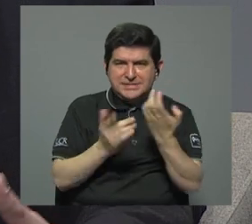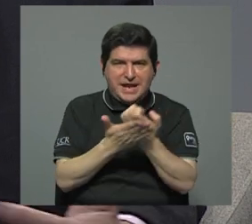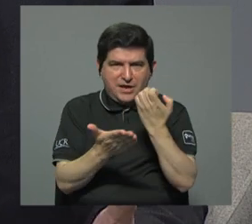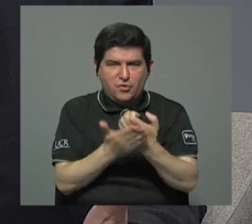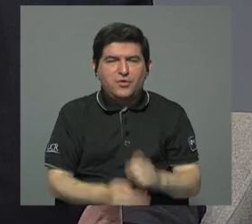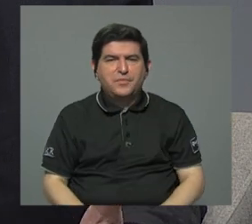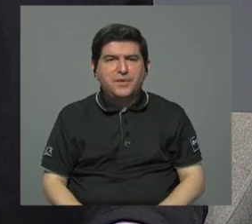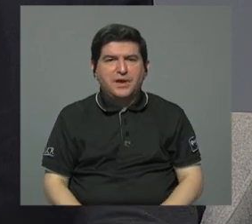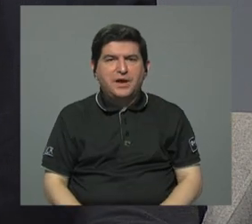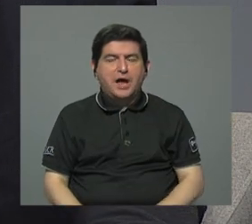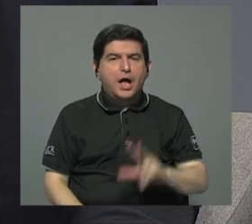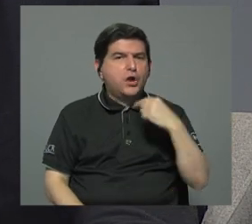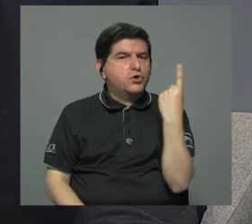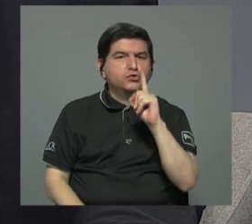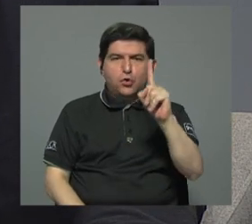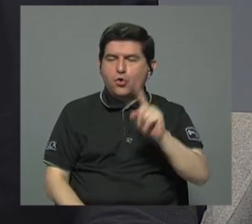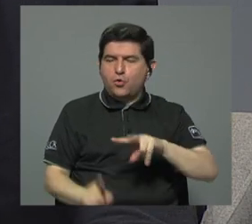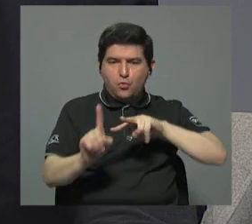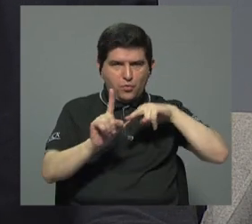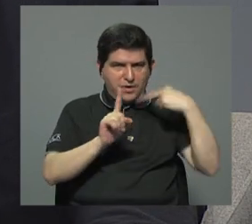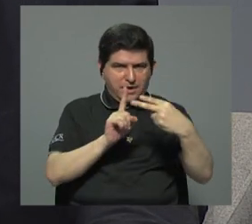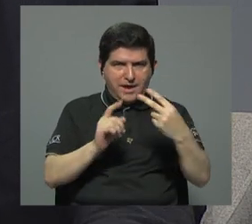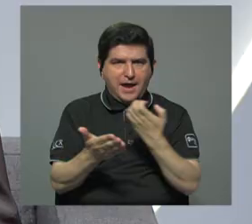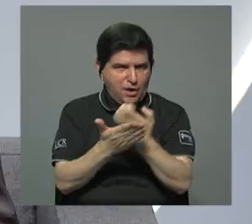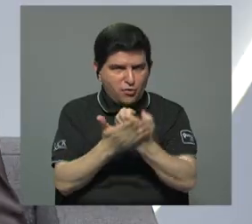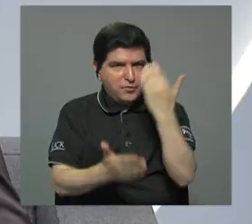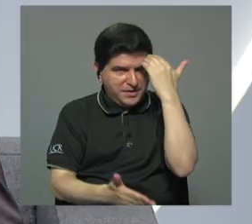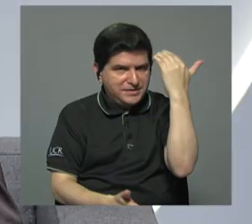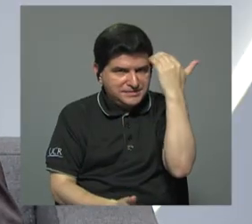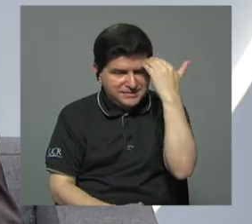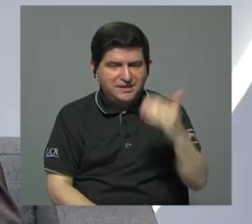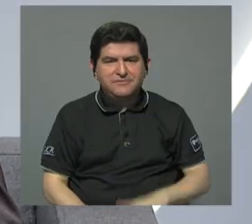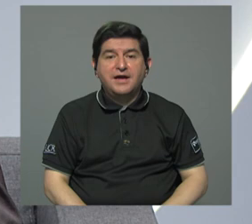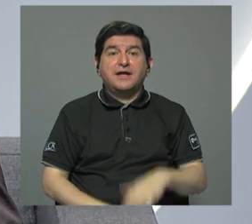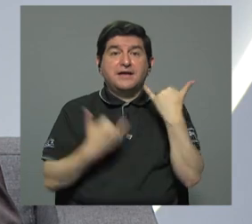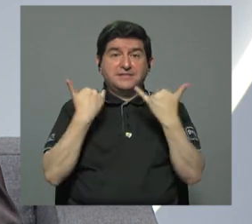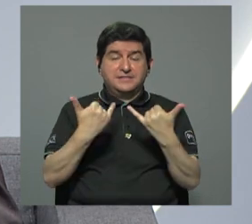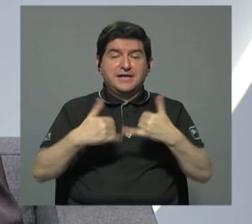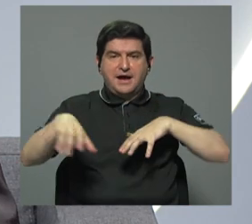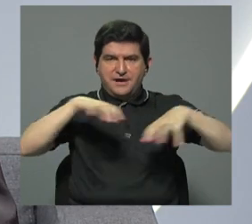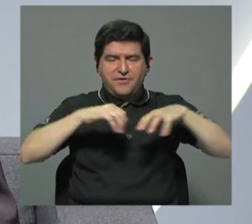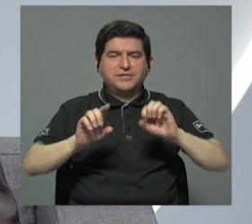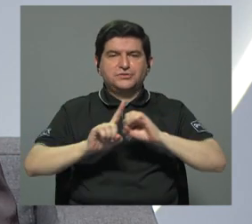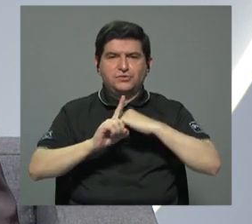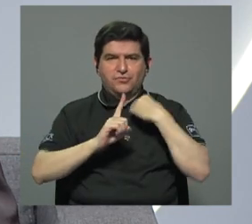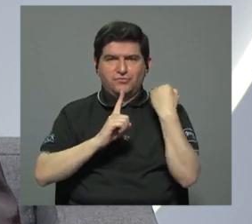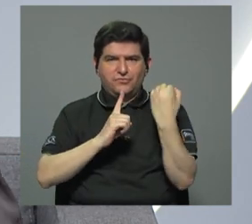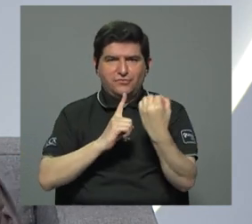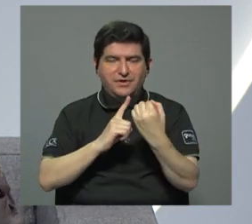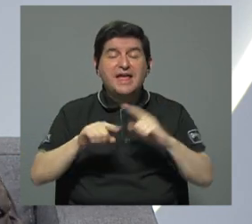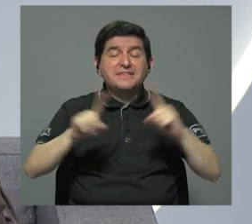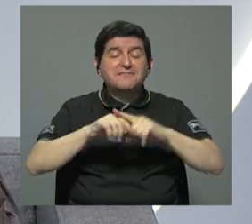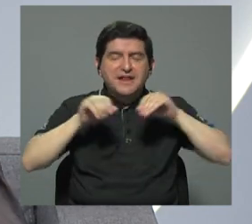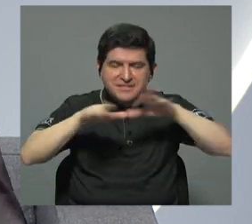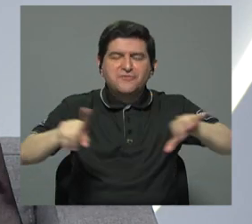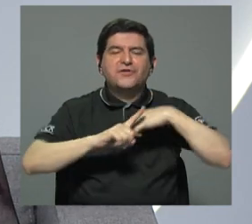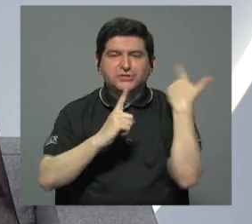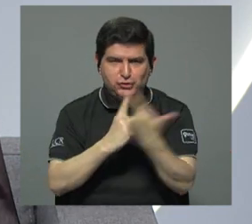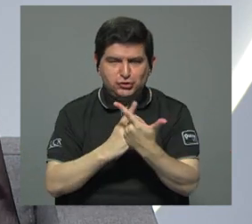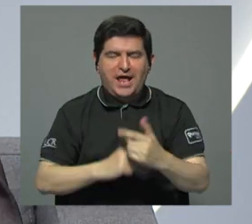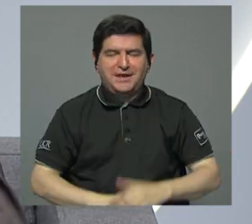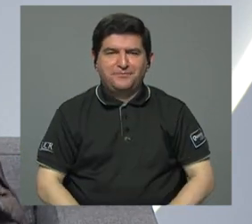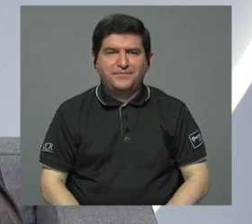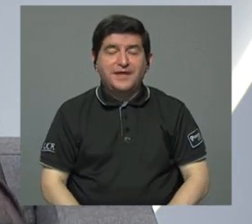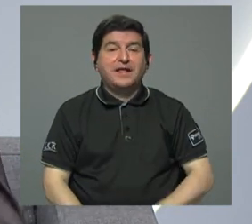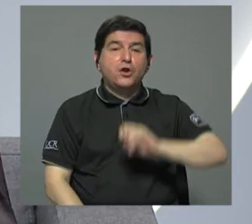evidentemente no hay una única visión de la economía, ¿verdad? Ya tenemos reacciones de las redes sociales sobre lo que ustedes,